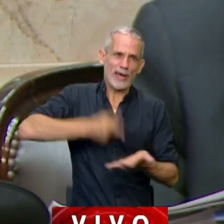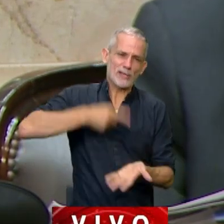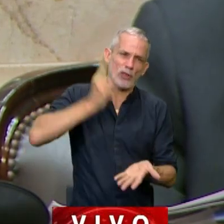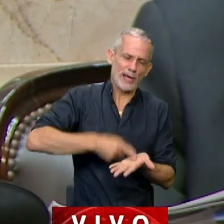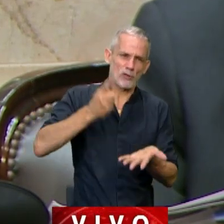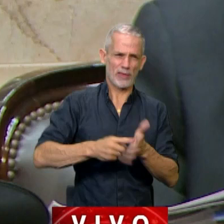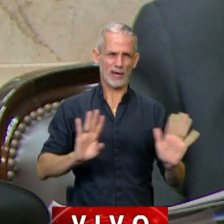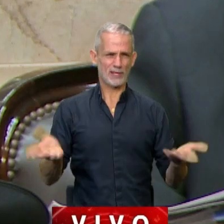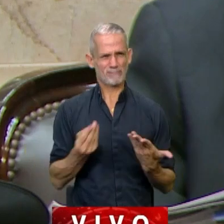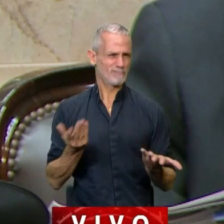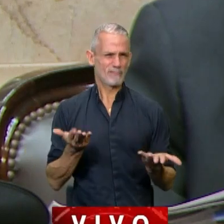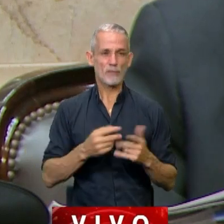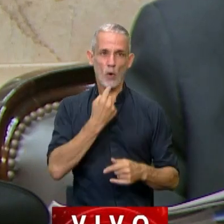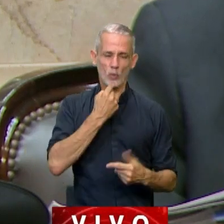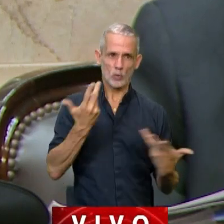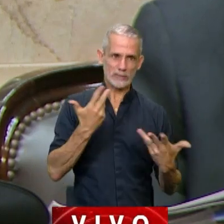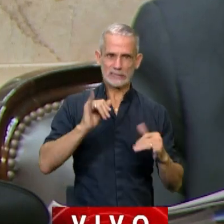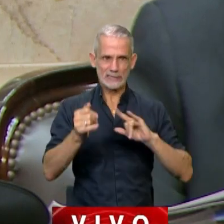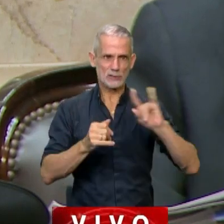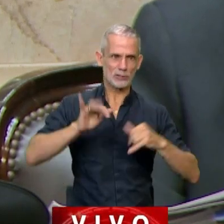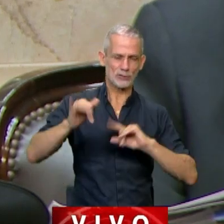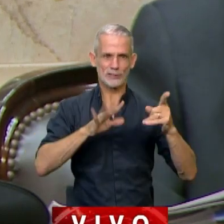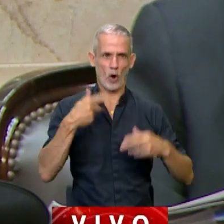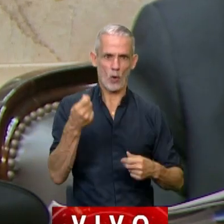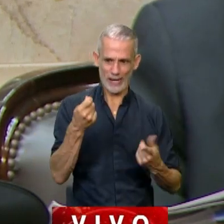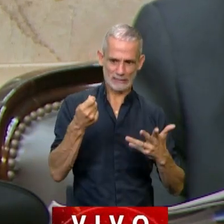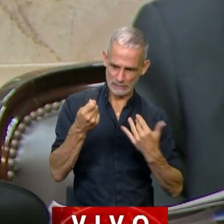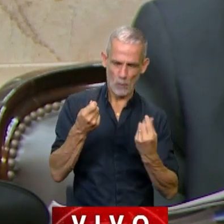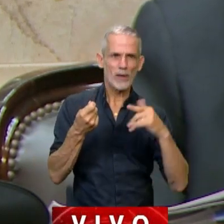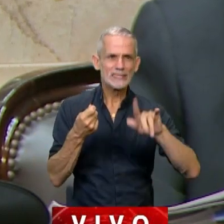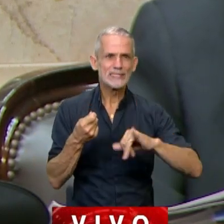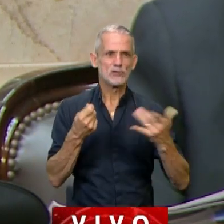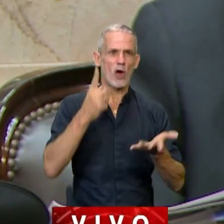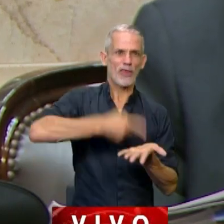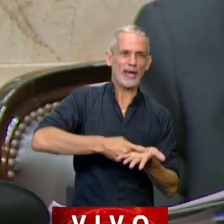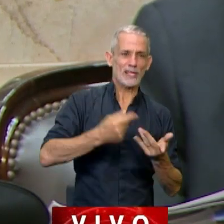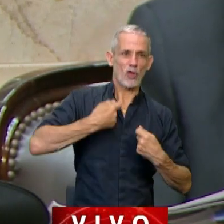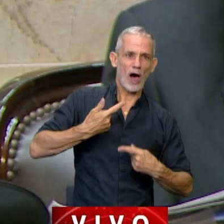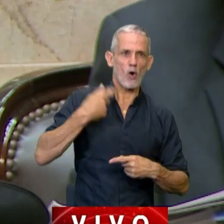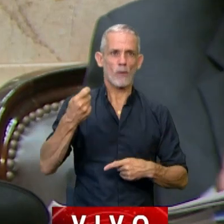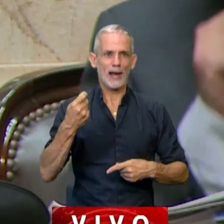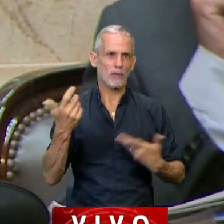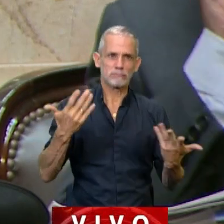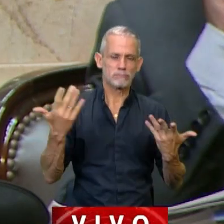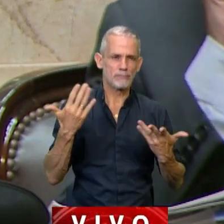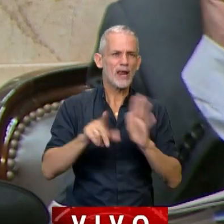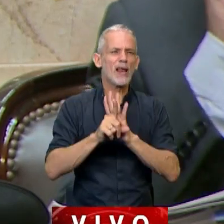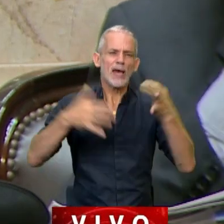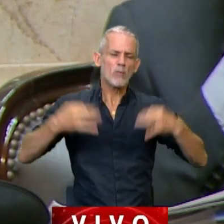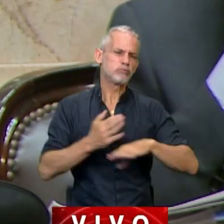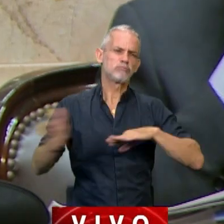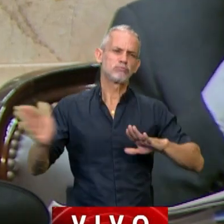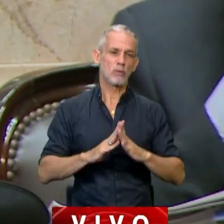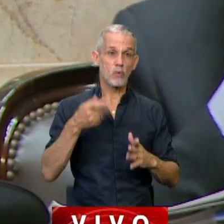que no nos estén dando la incertidumbre Minuto a minuto de que no sabemos si vamos a tener ese decreto o no y que esos jubilados y jubiladas futuros